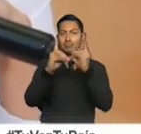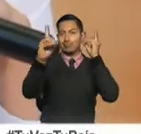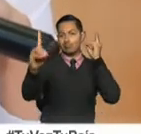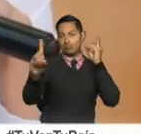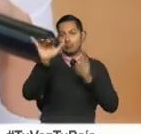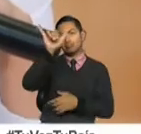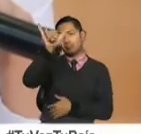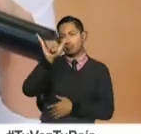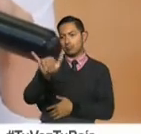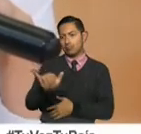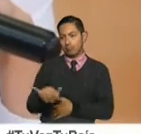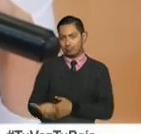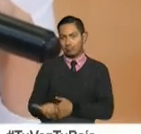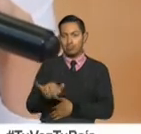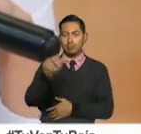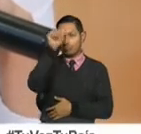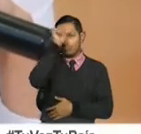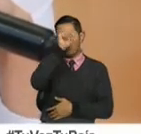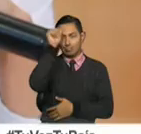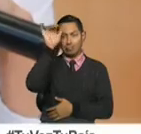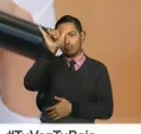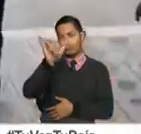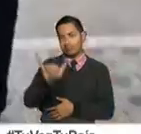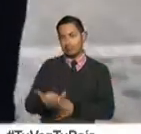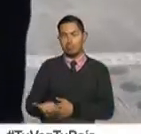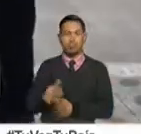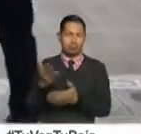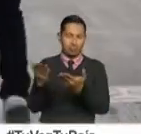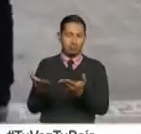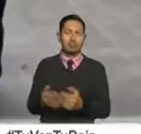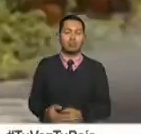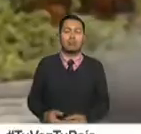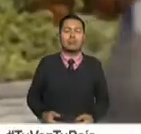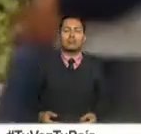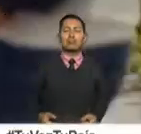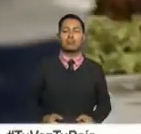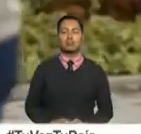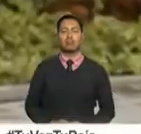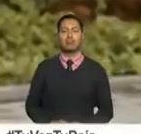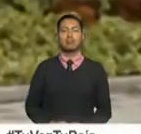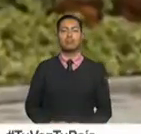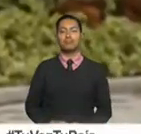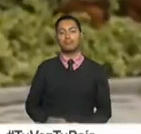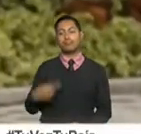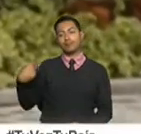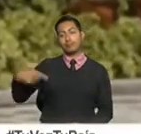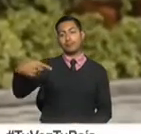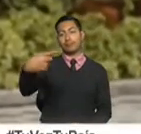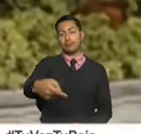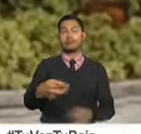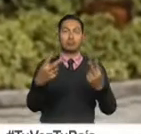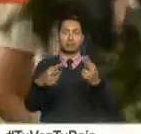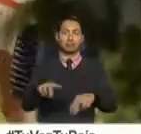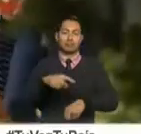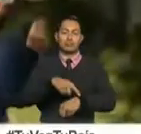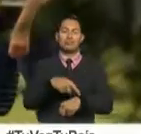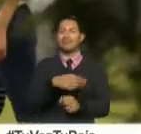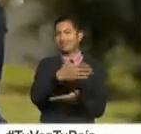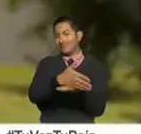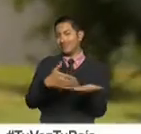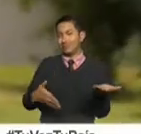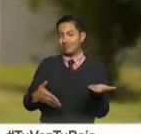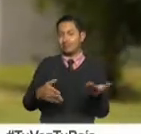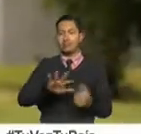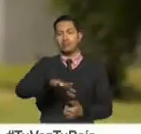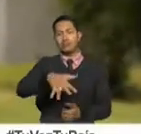de semana, que son fines de semana de 8 horas intensivas. Tanto en la modalidad presencial como en la semipresencial, tendrá una duración